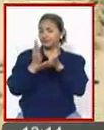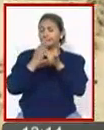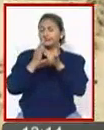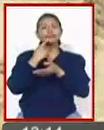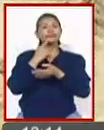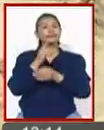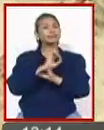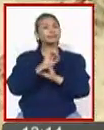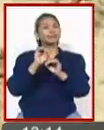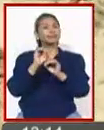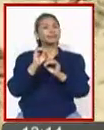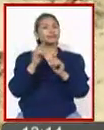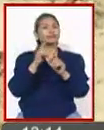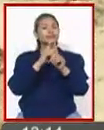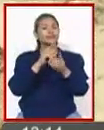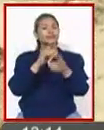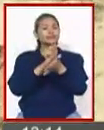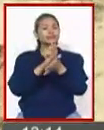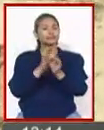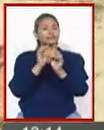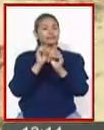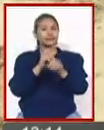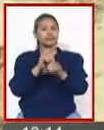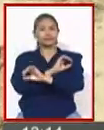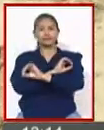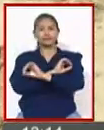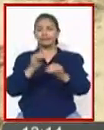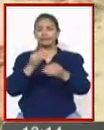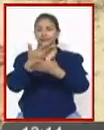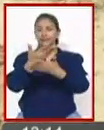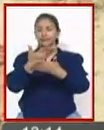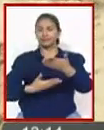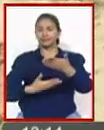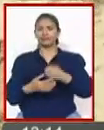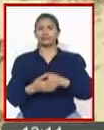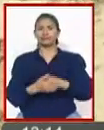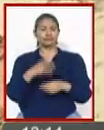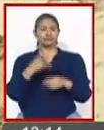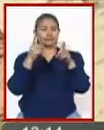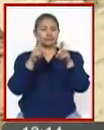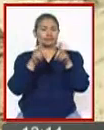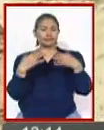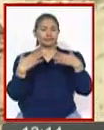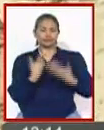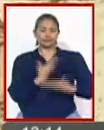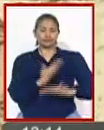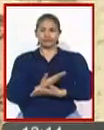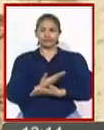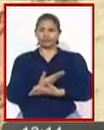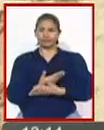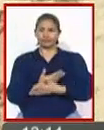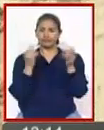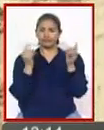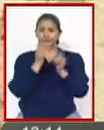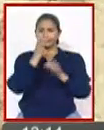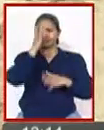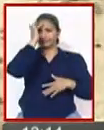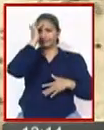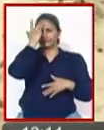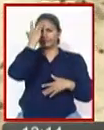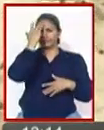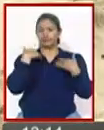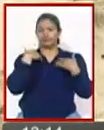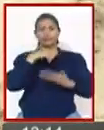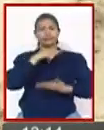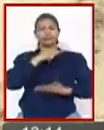ni siquiera nos traen una orden, nada, nada le traen a mi hermano. Mi hermano tiene su bebé pequeñito y está enfermo. Y ahorita tengo a